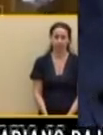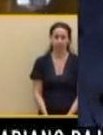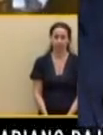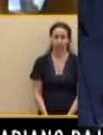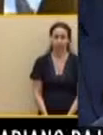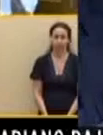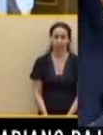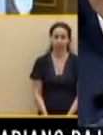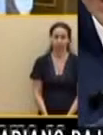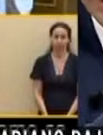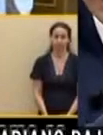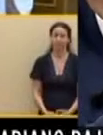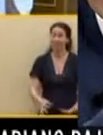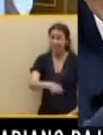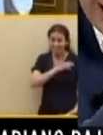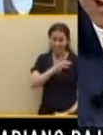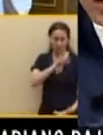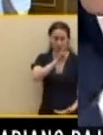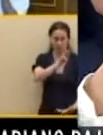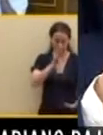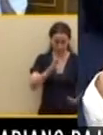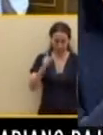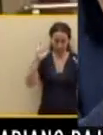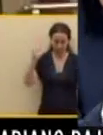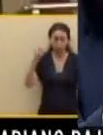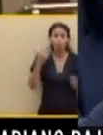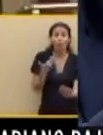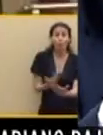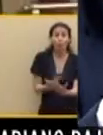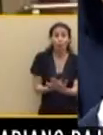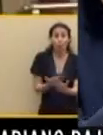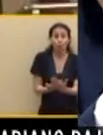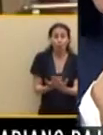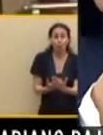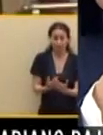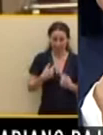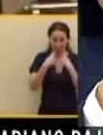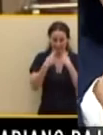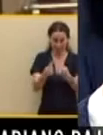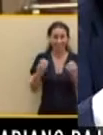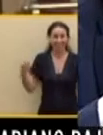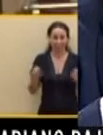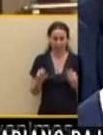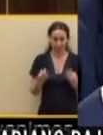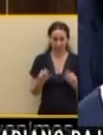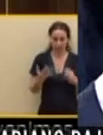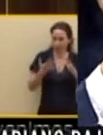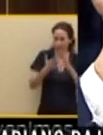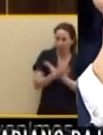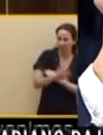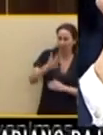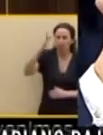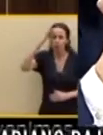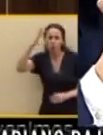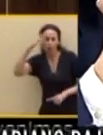la razón por la que estamos hoy como estamos es porque él se negó a votar al candidato socialista yo estaba en contra de